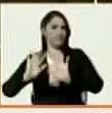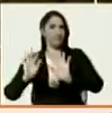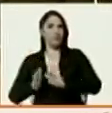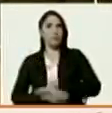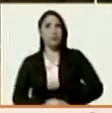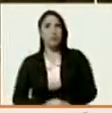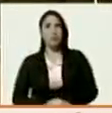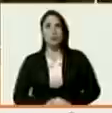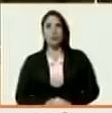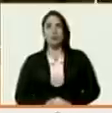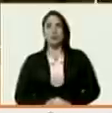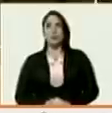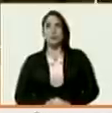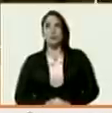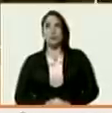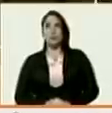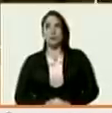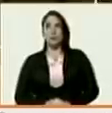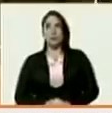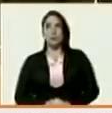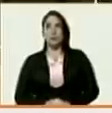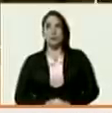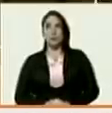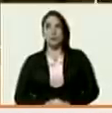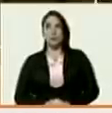¿no? Entre ellos,